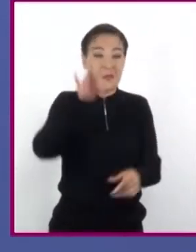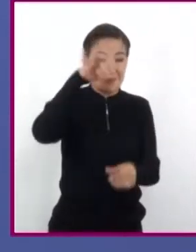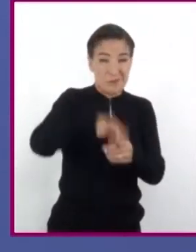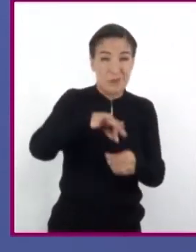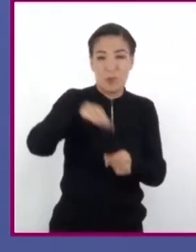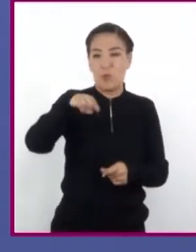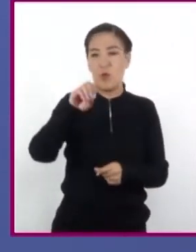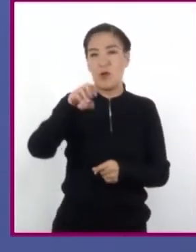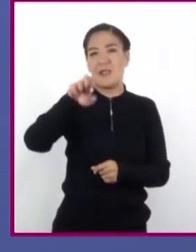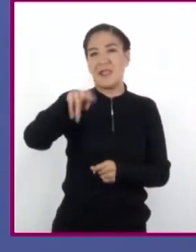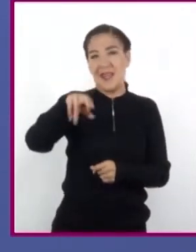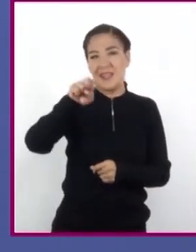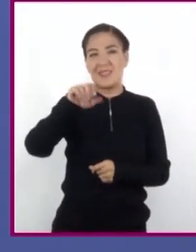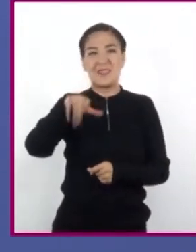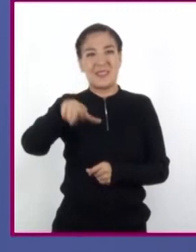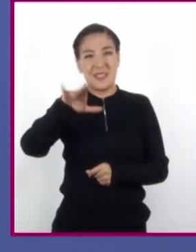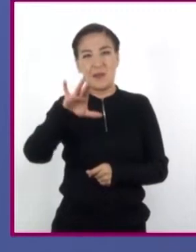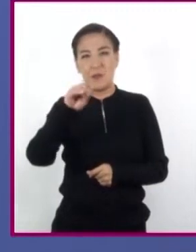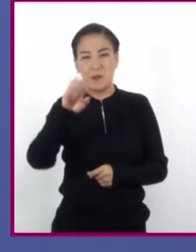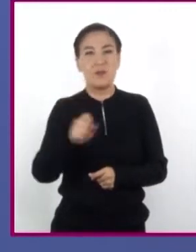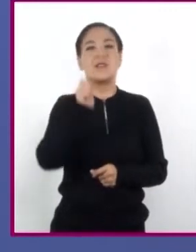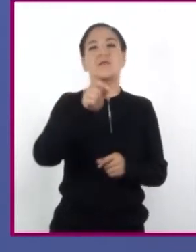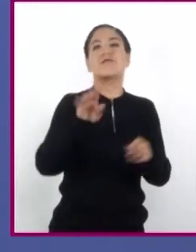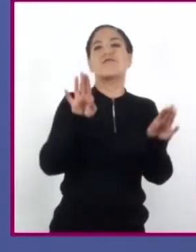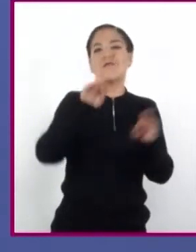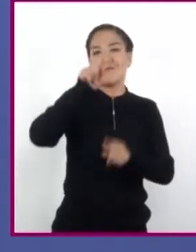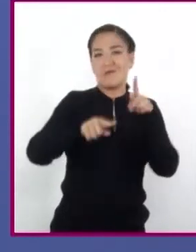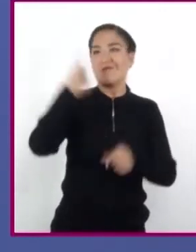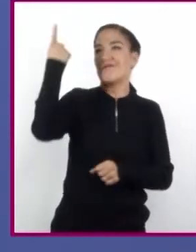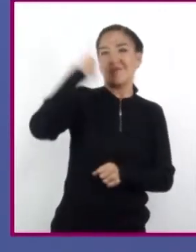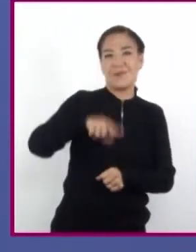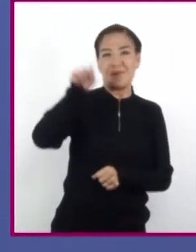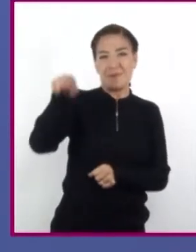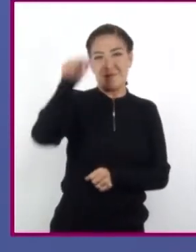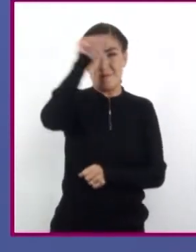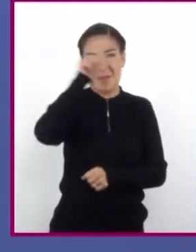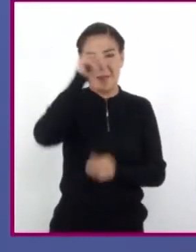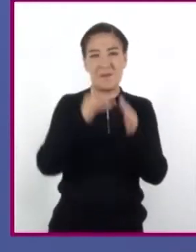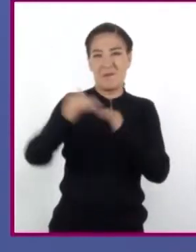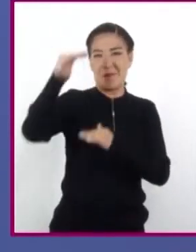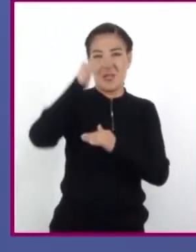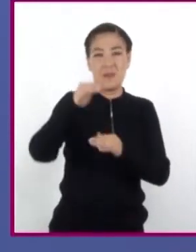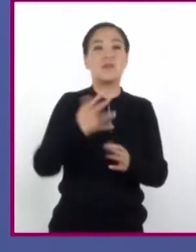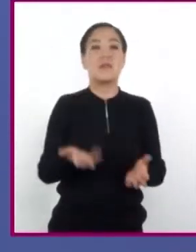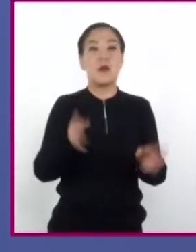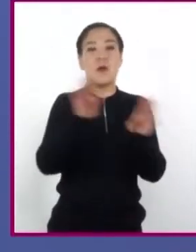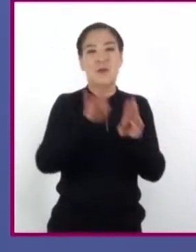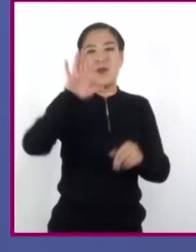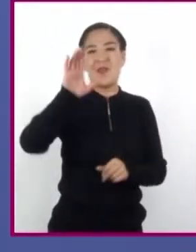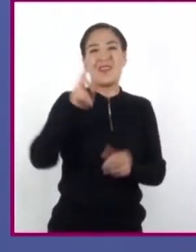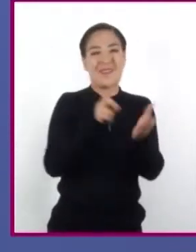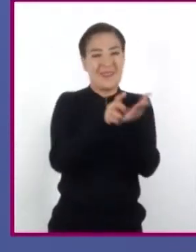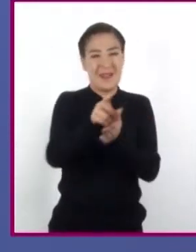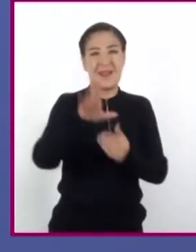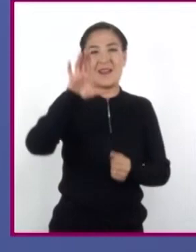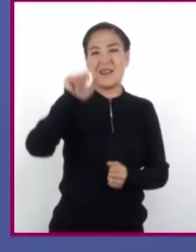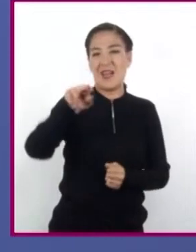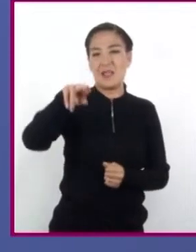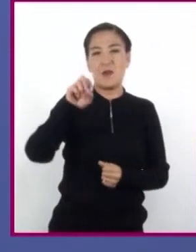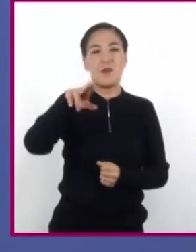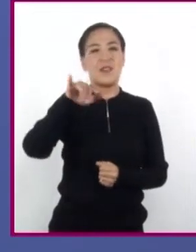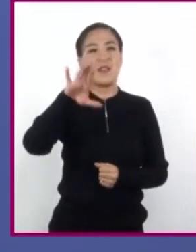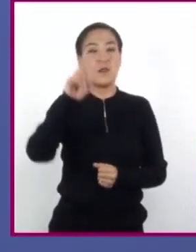monásticos, pero dependían de la autoridad de un obispo. De acuerdo con el derecho canónico, es decir, las